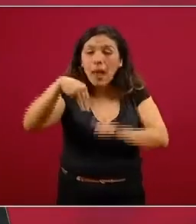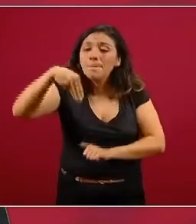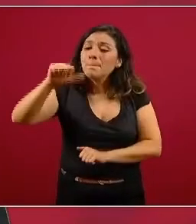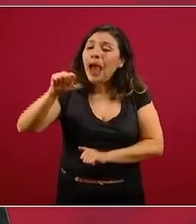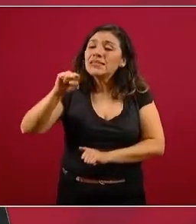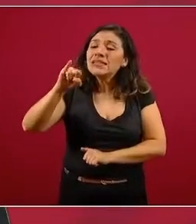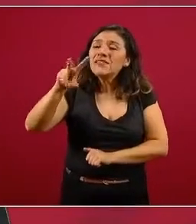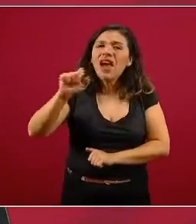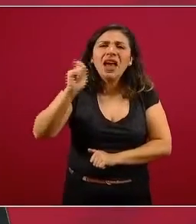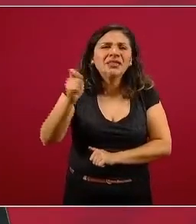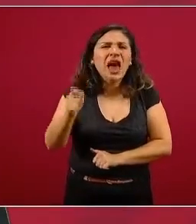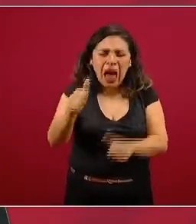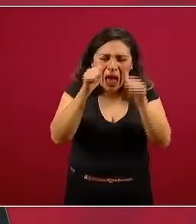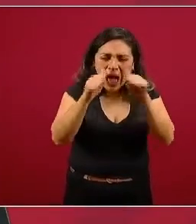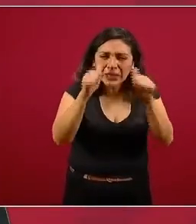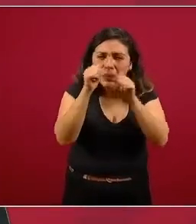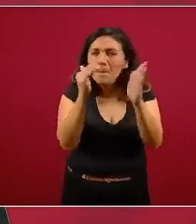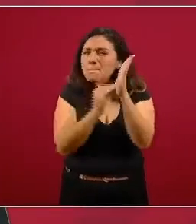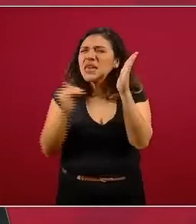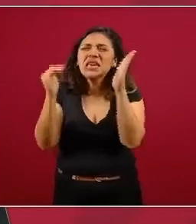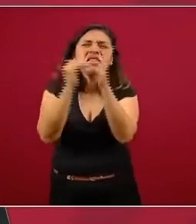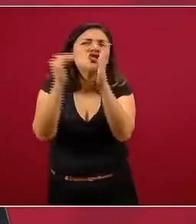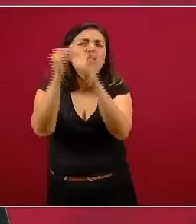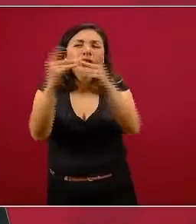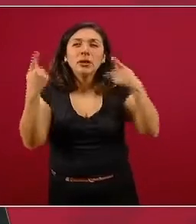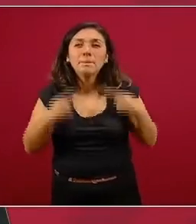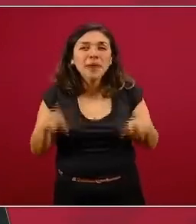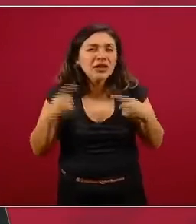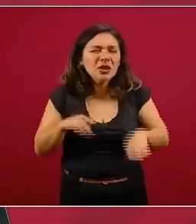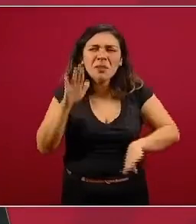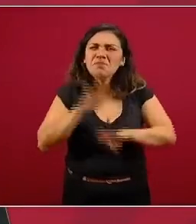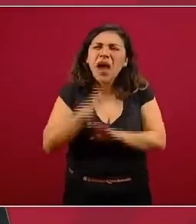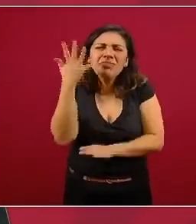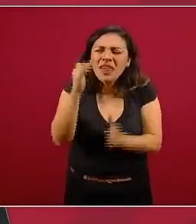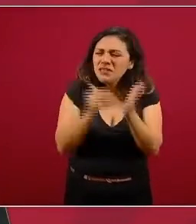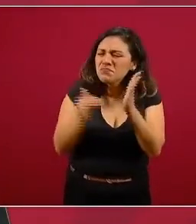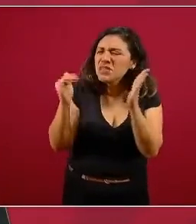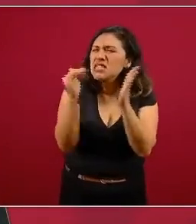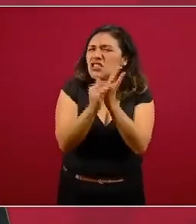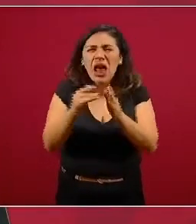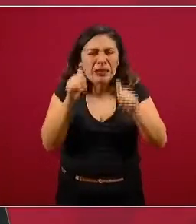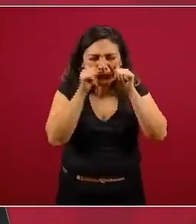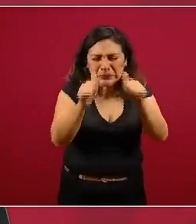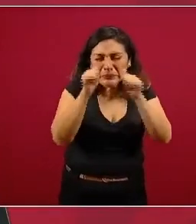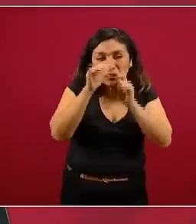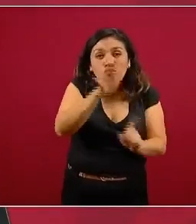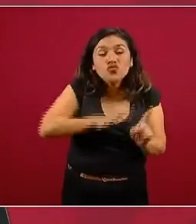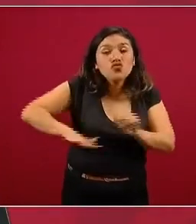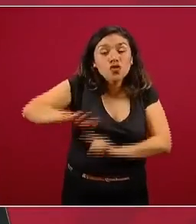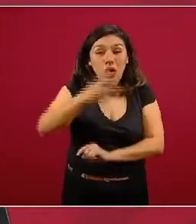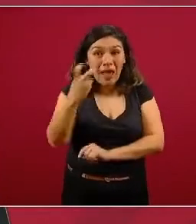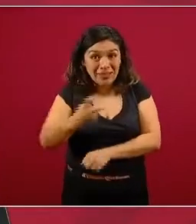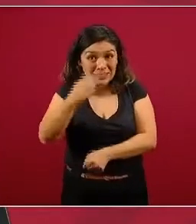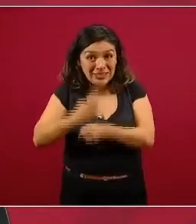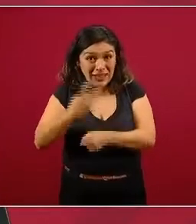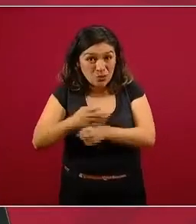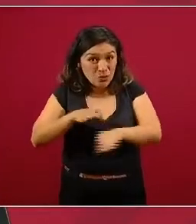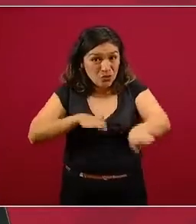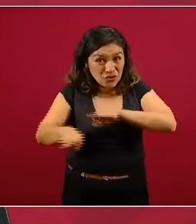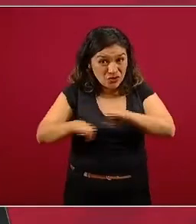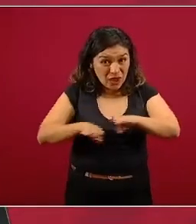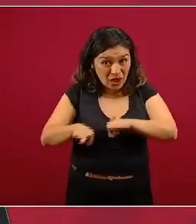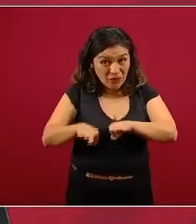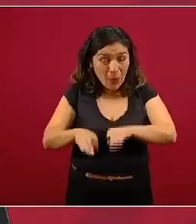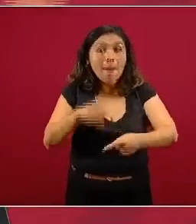decir millones de personas a un tiempo, decenas de millones de personas a un tiempo, y esa segunda intervención, que se suma a la